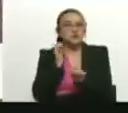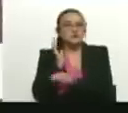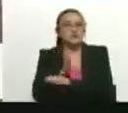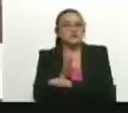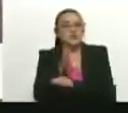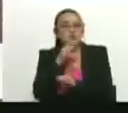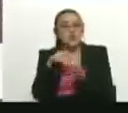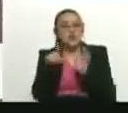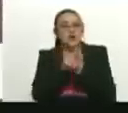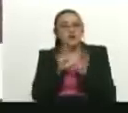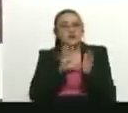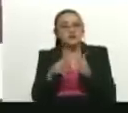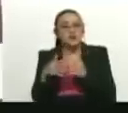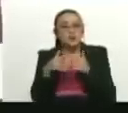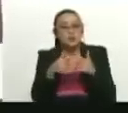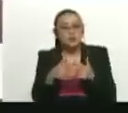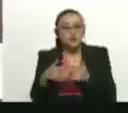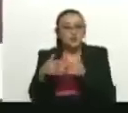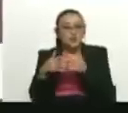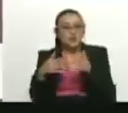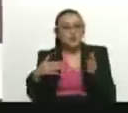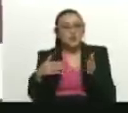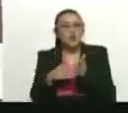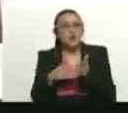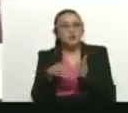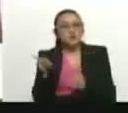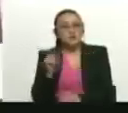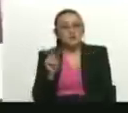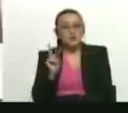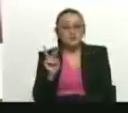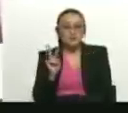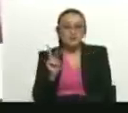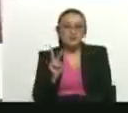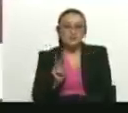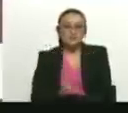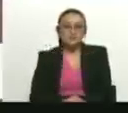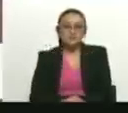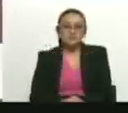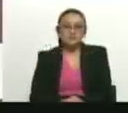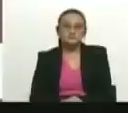sanciones ilegales de Estados Unidos contra Venezuela. Y